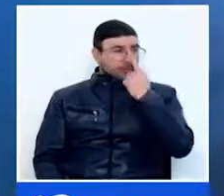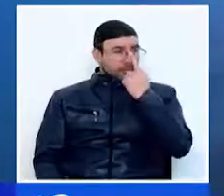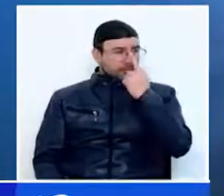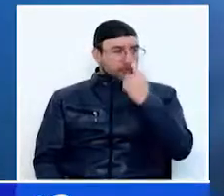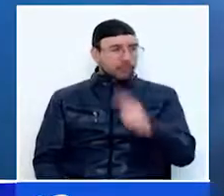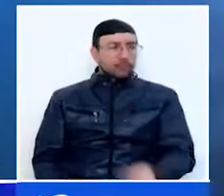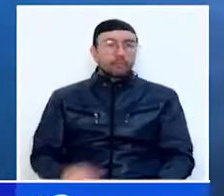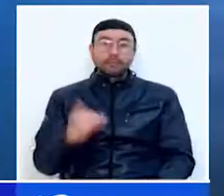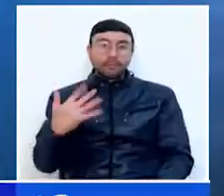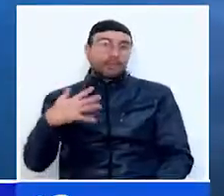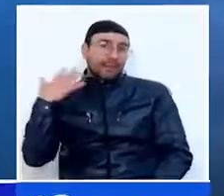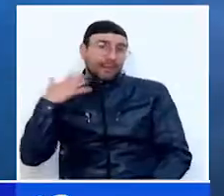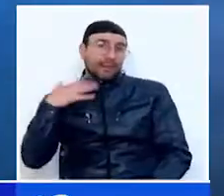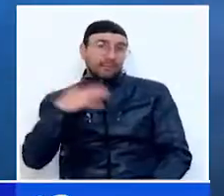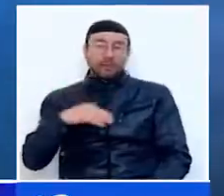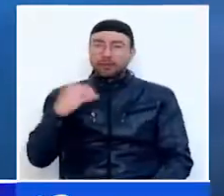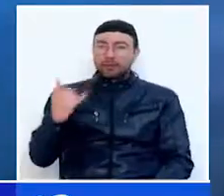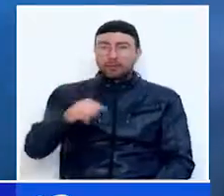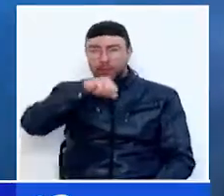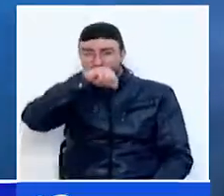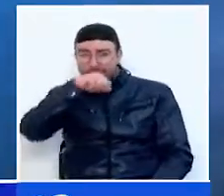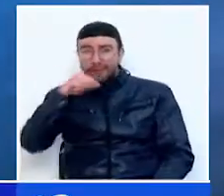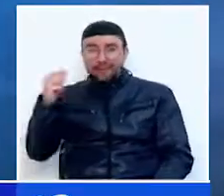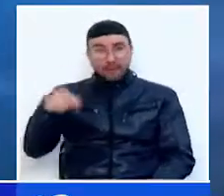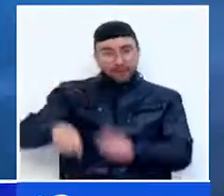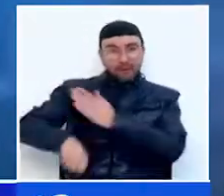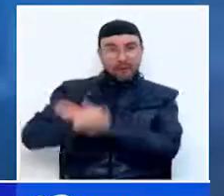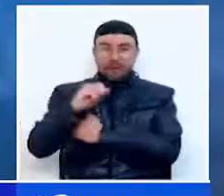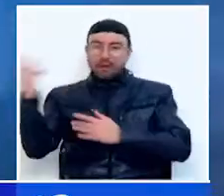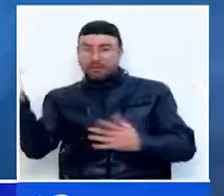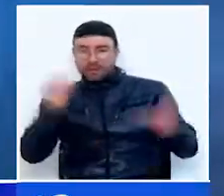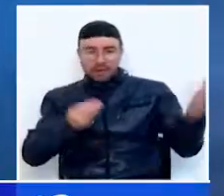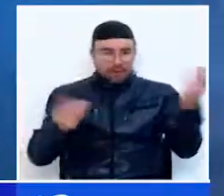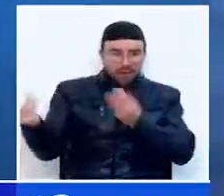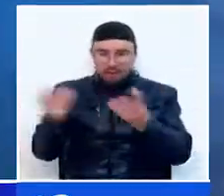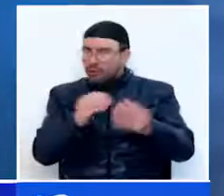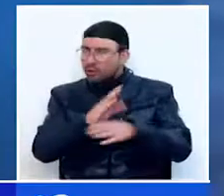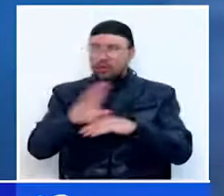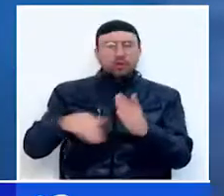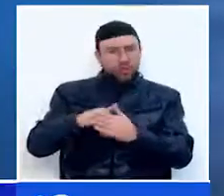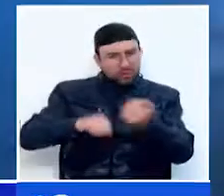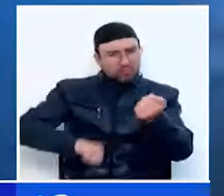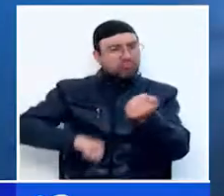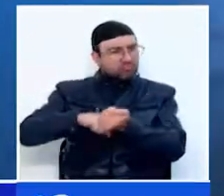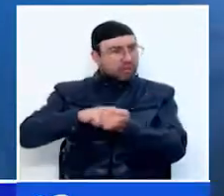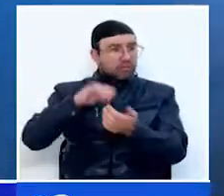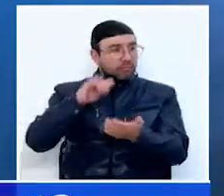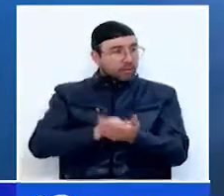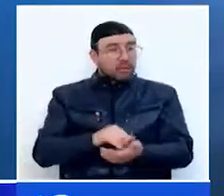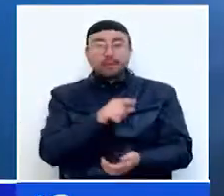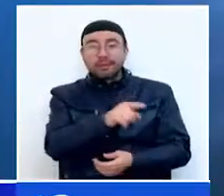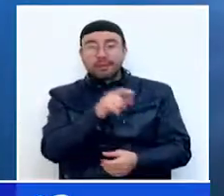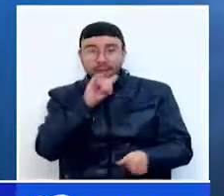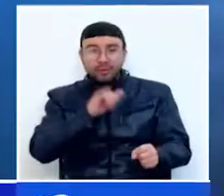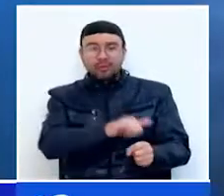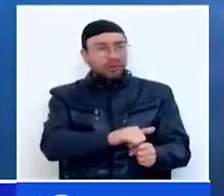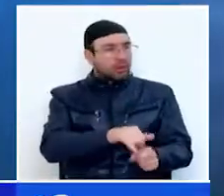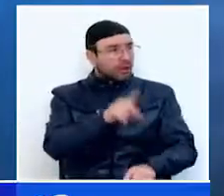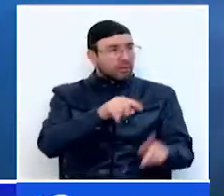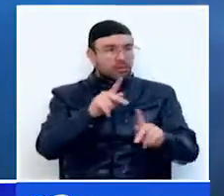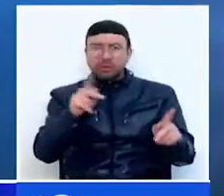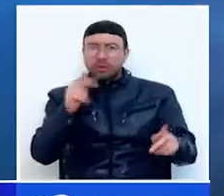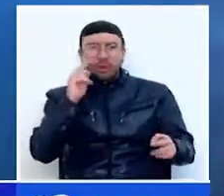Mientras en Armenia, hinchas de diferentes equipos se unían en torno a un mismo propósito colectivo, en la Tebaida, varios desconocidos